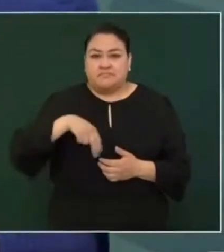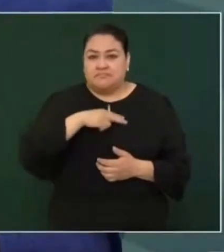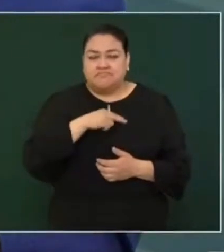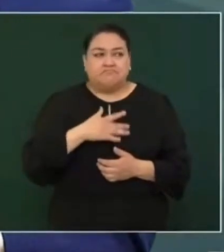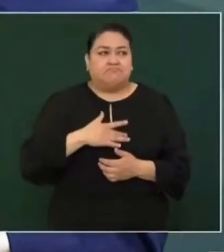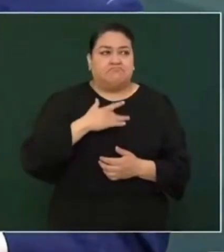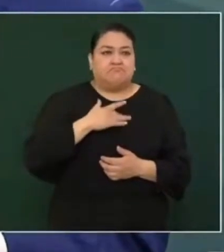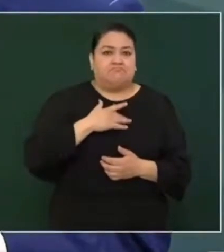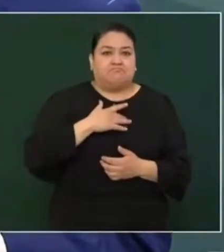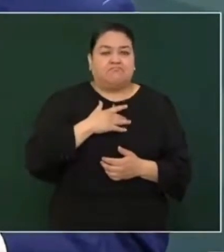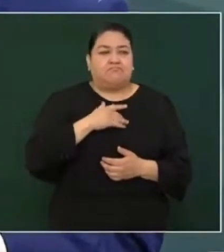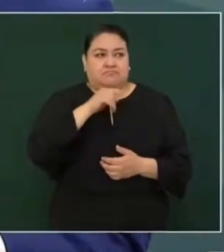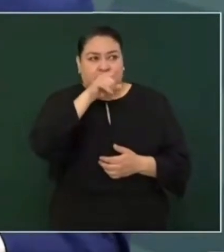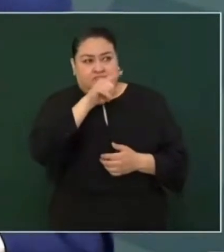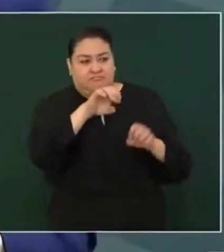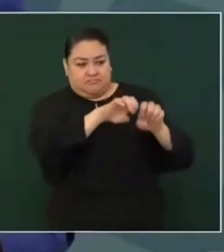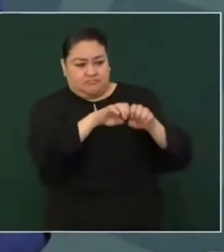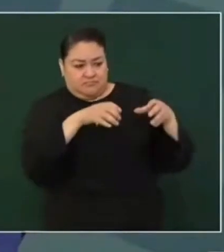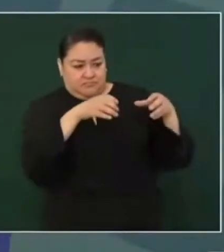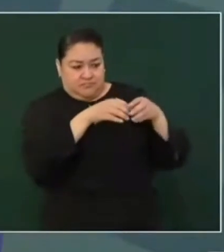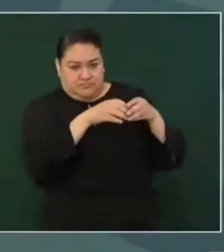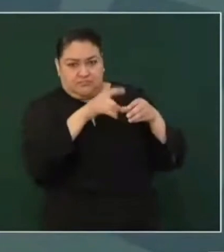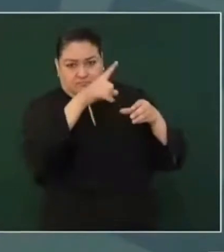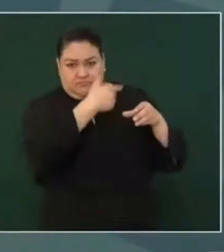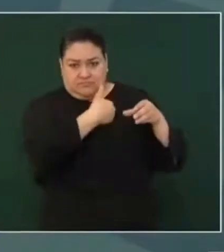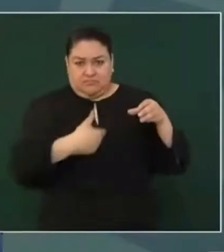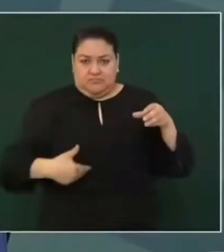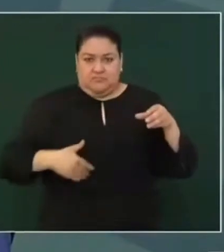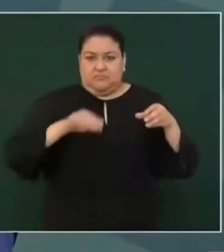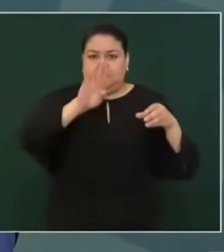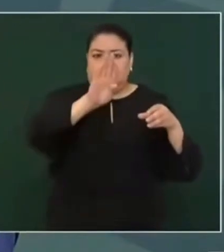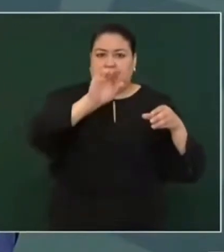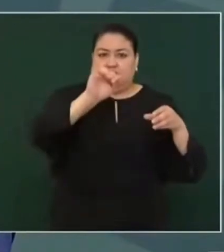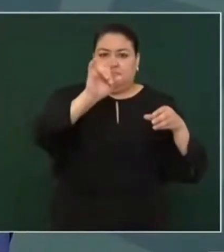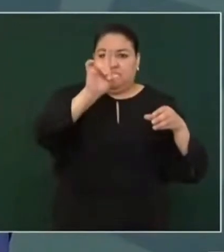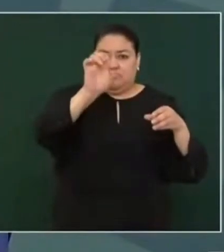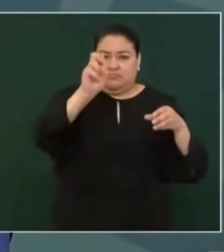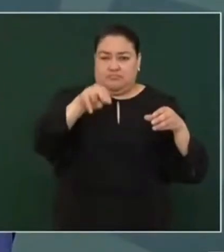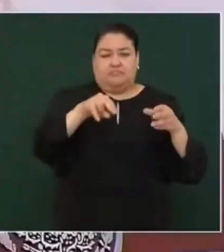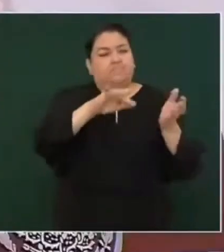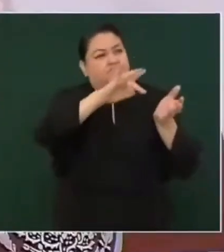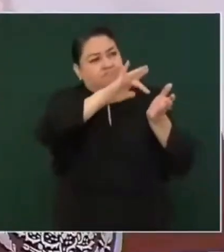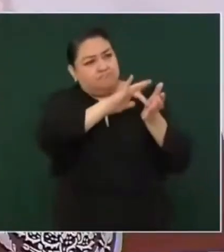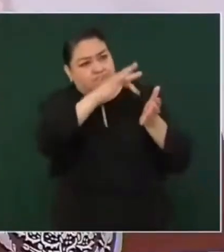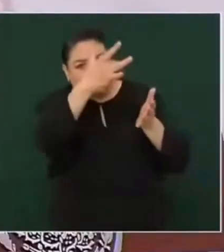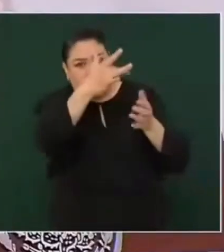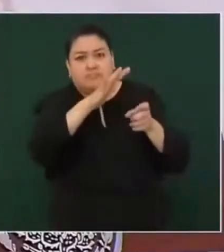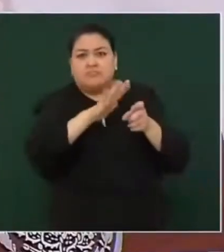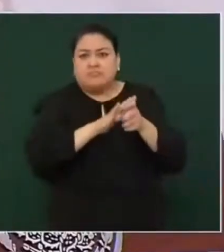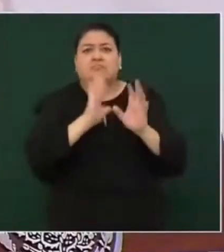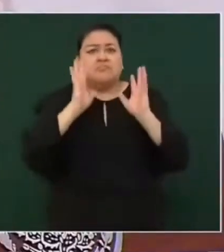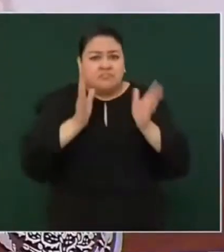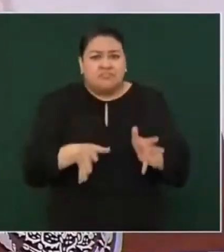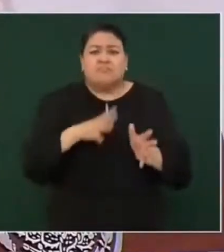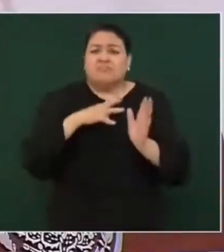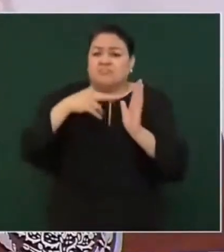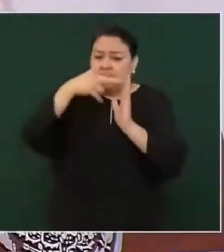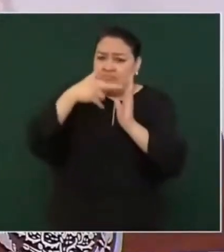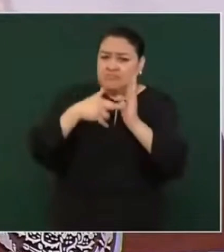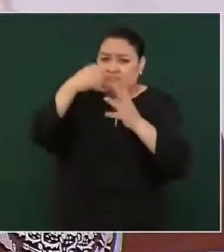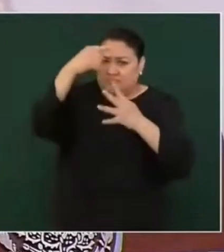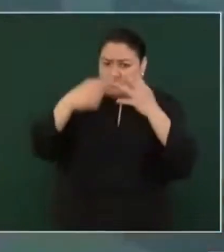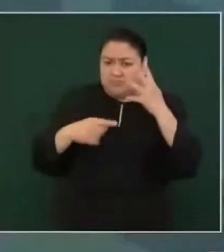agradecemos mucho al presidente Biden que haya abierto estos caminos legales. ¿Qué